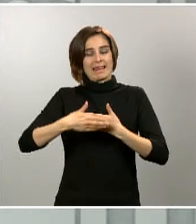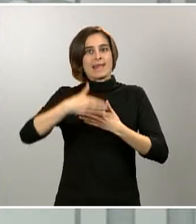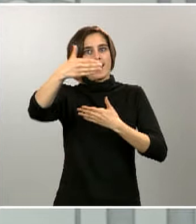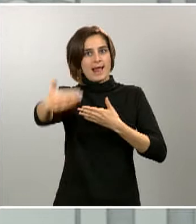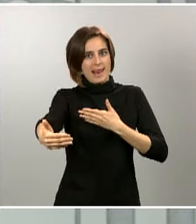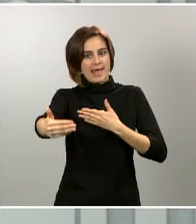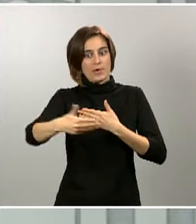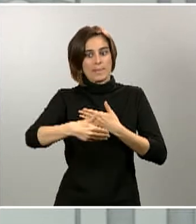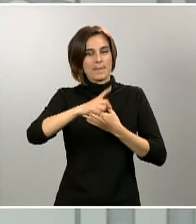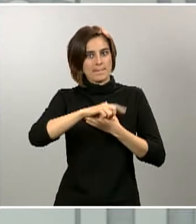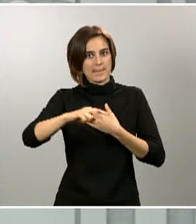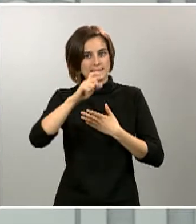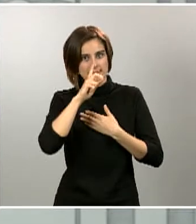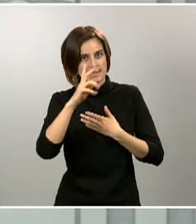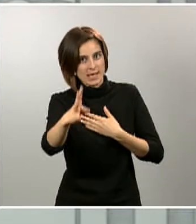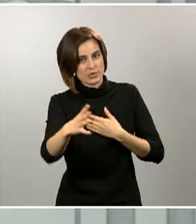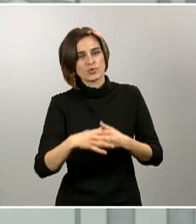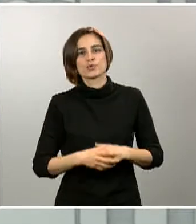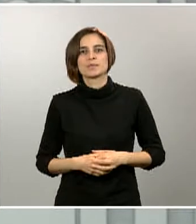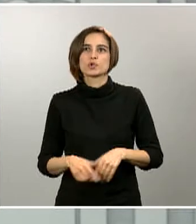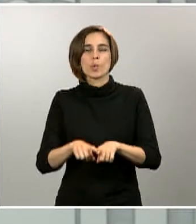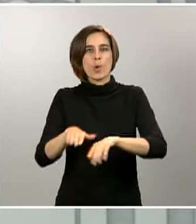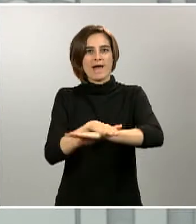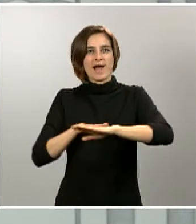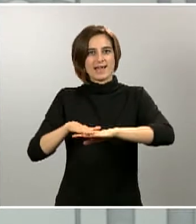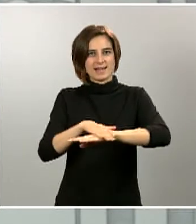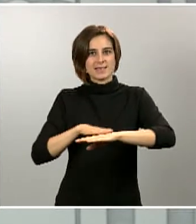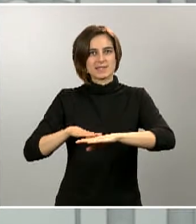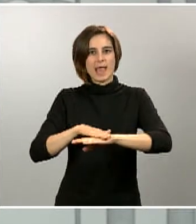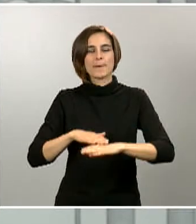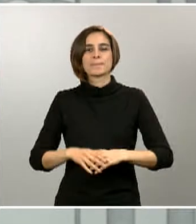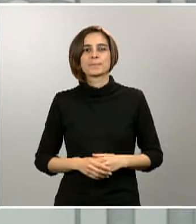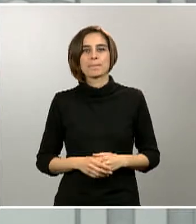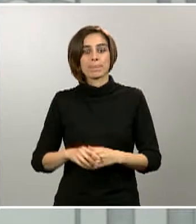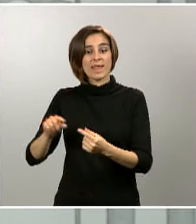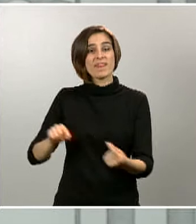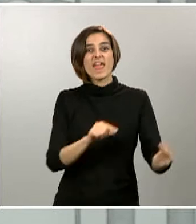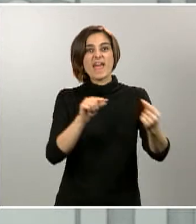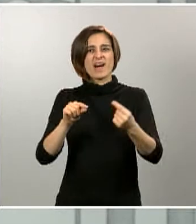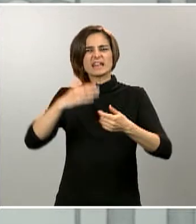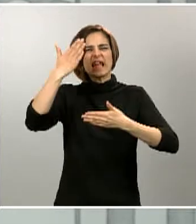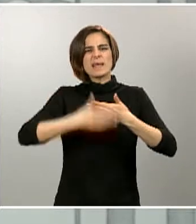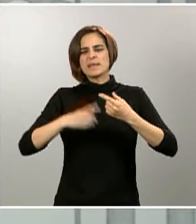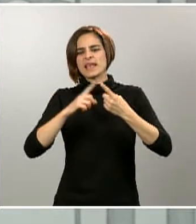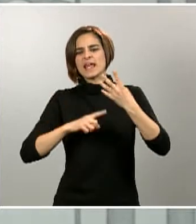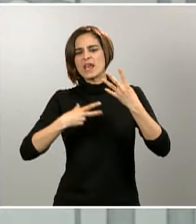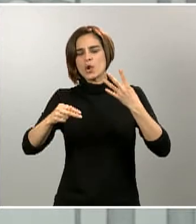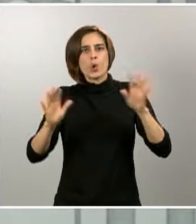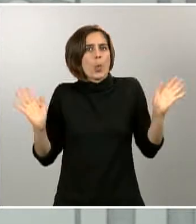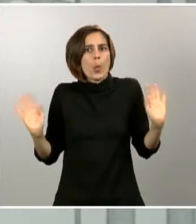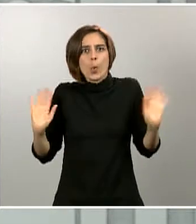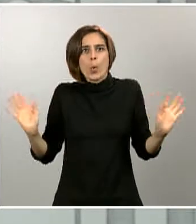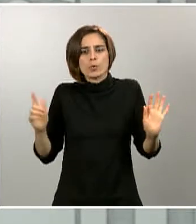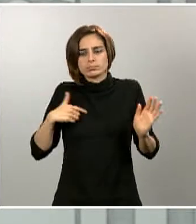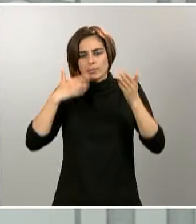años. No vamos a predeterminar el debate, en este sentido estamos abiertos a que cualquier cuestión, cualquier necesidad o